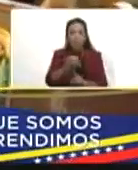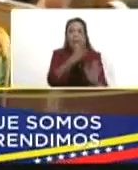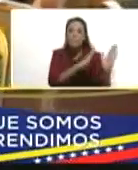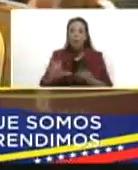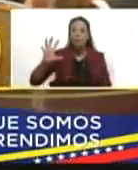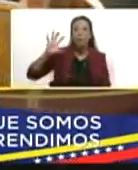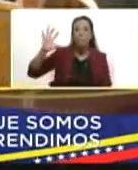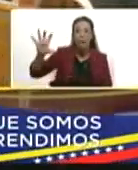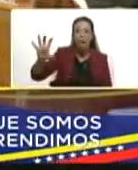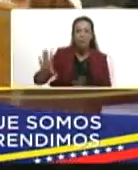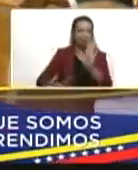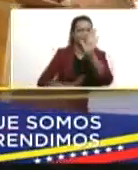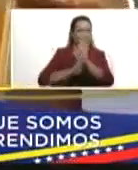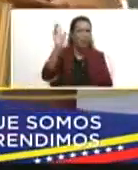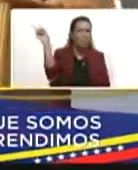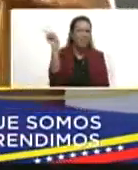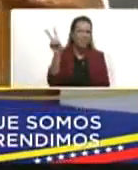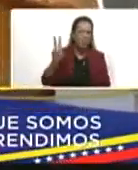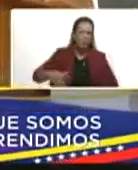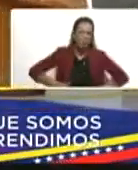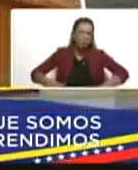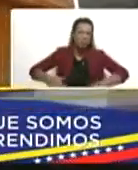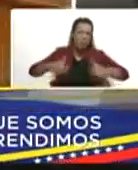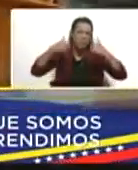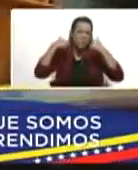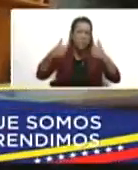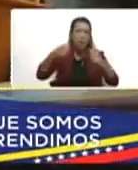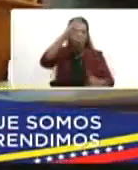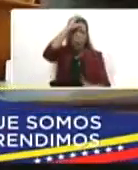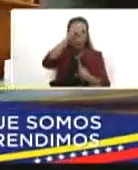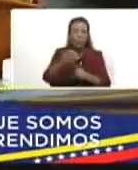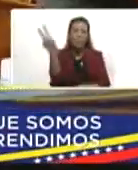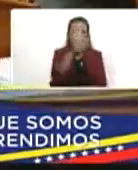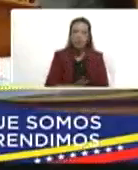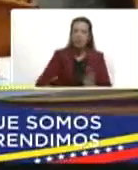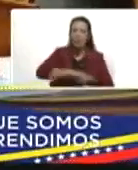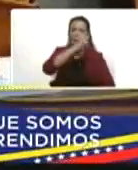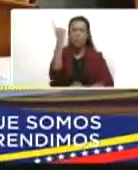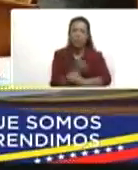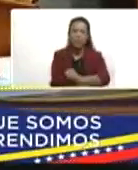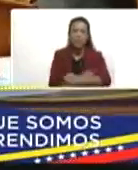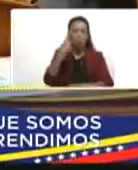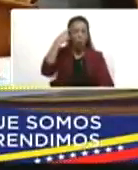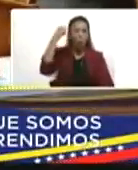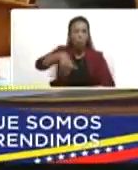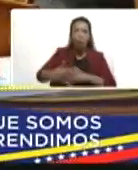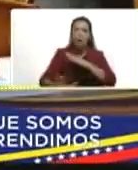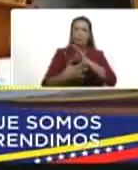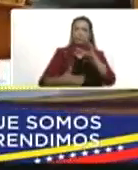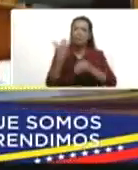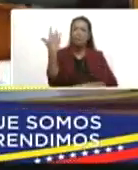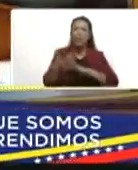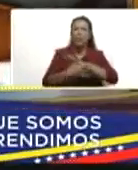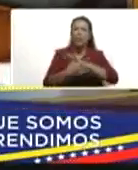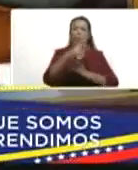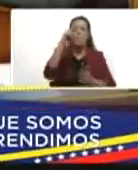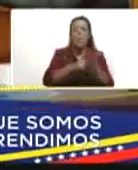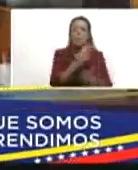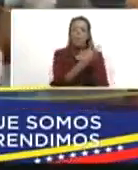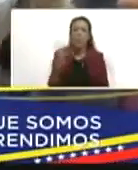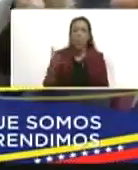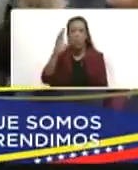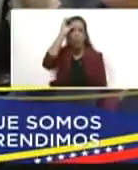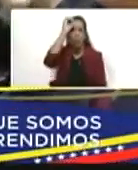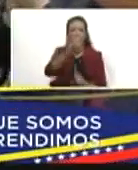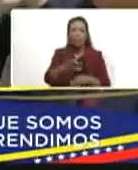plan de la patria y hubiéramos logrado el gran objetivo de la Venezuela potencia hoy Venezuela hubiera logrado 2024 el gran